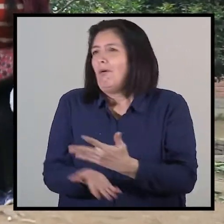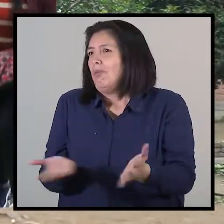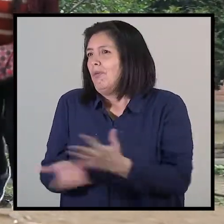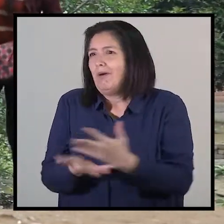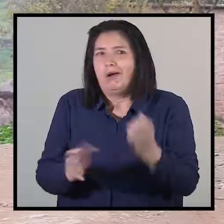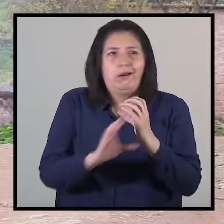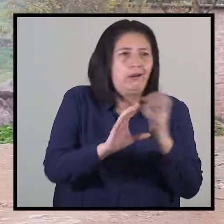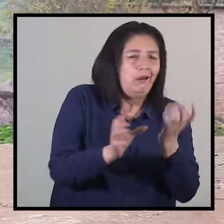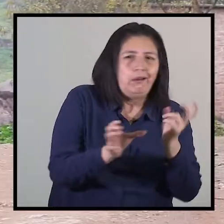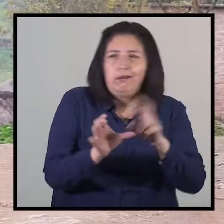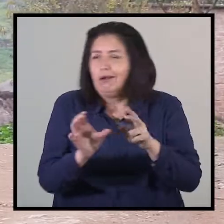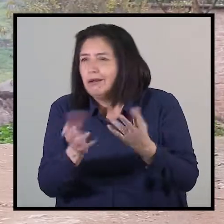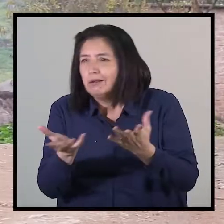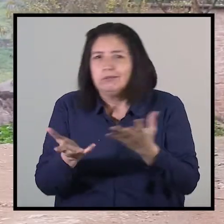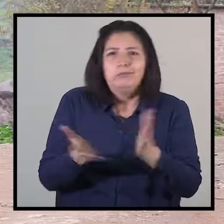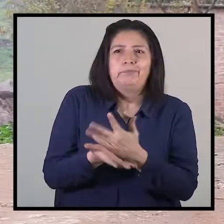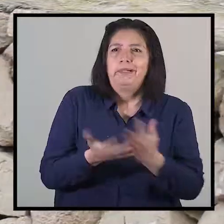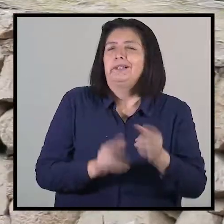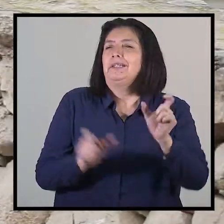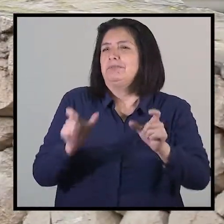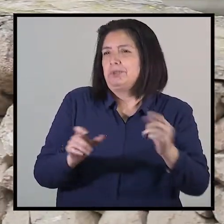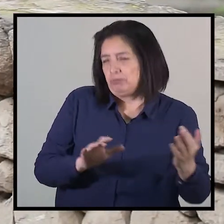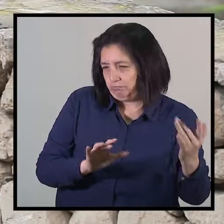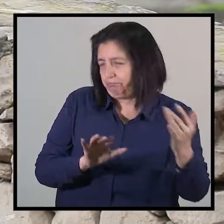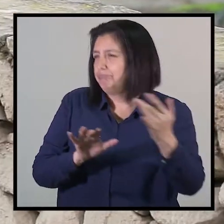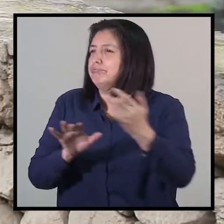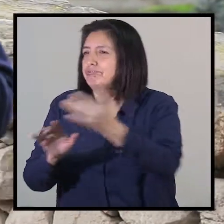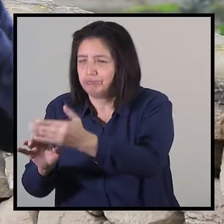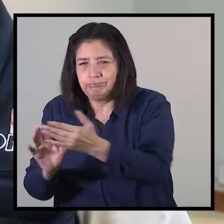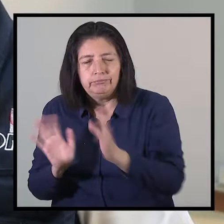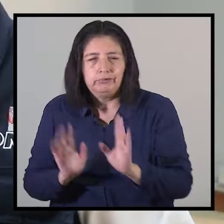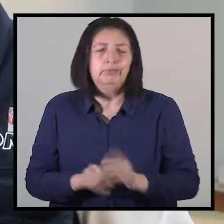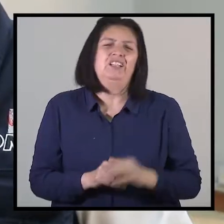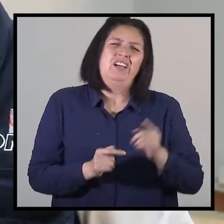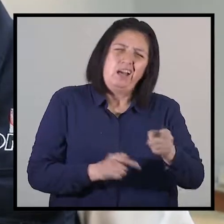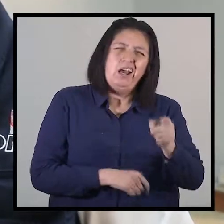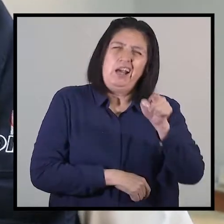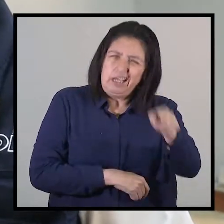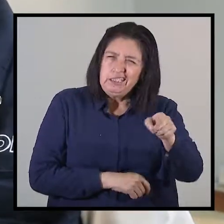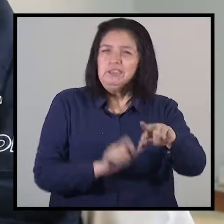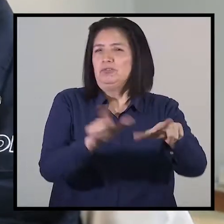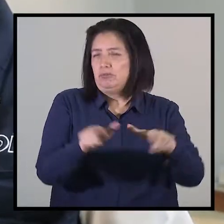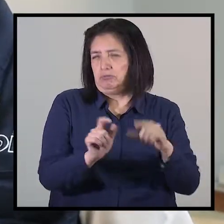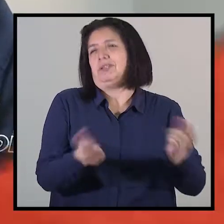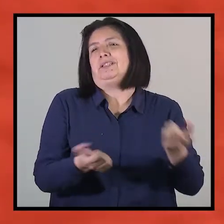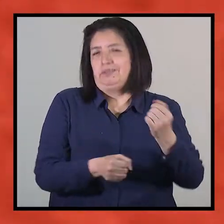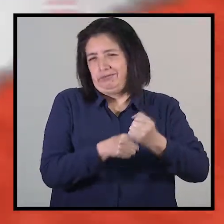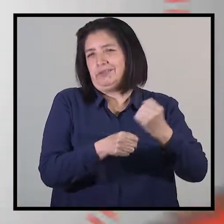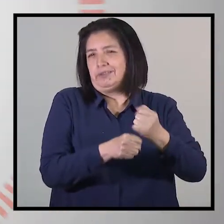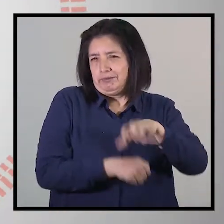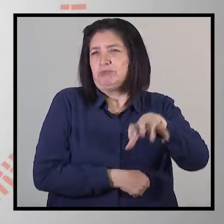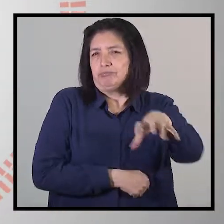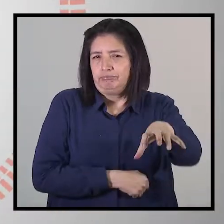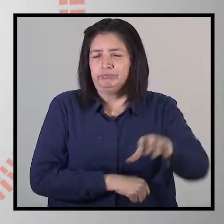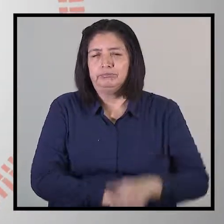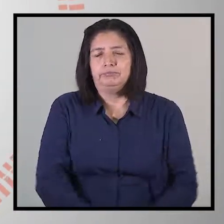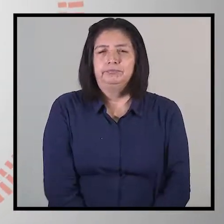medios de transporte adecuados para trasladar la cantidad de población que se tiene que trasladar. Hacia ese público objetivo está orientado este servicio.